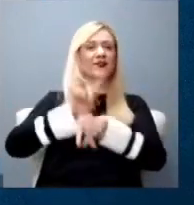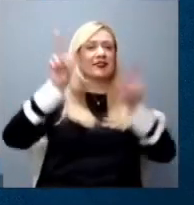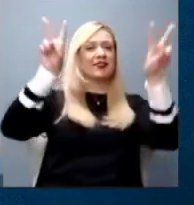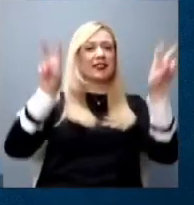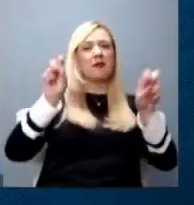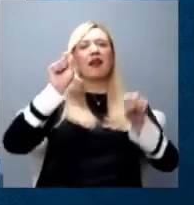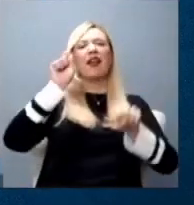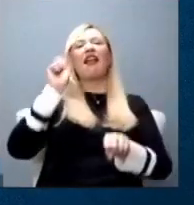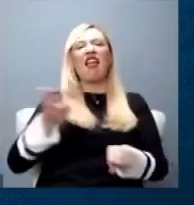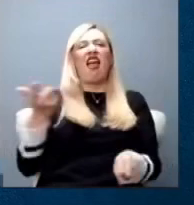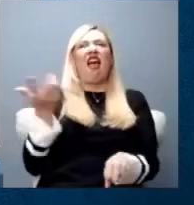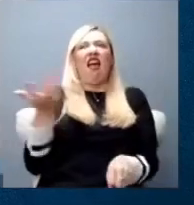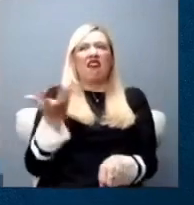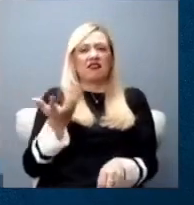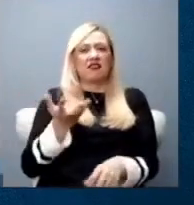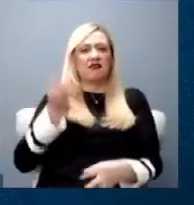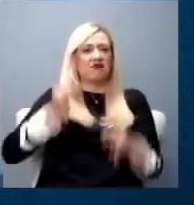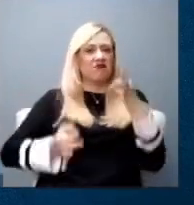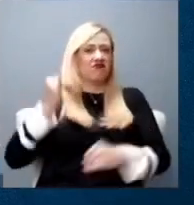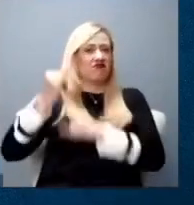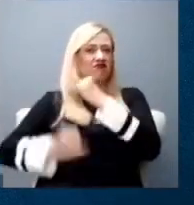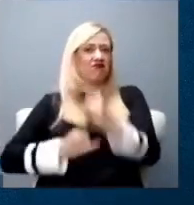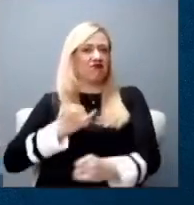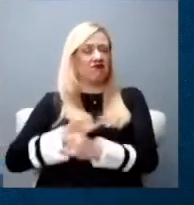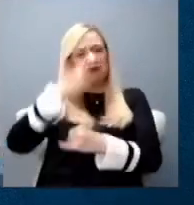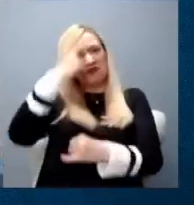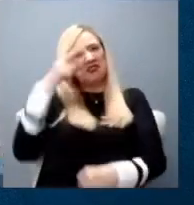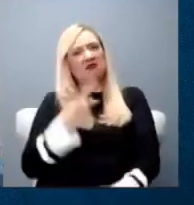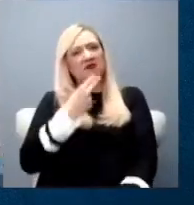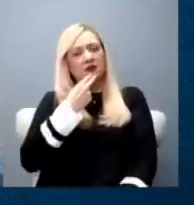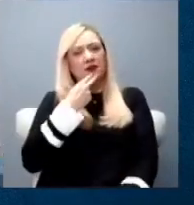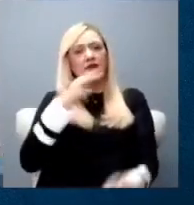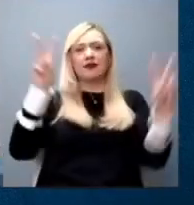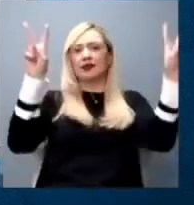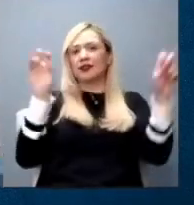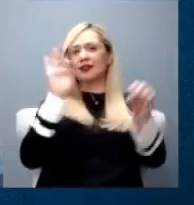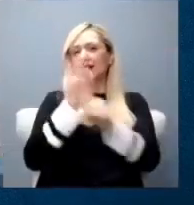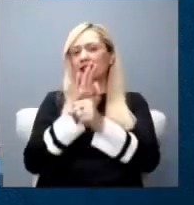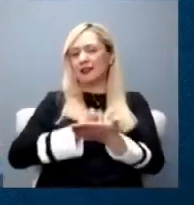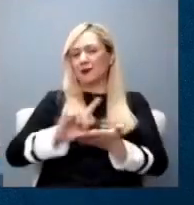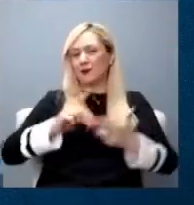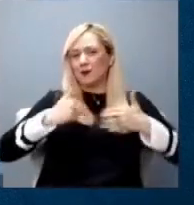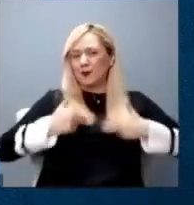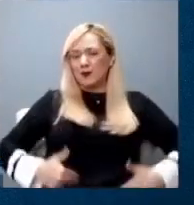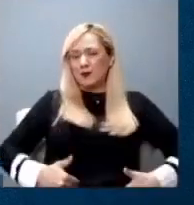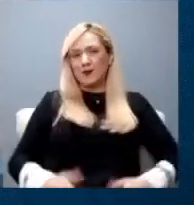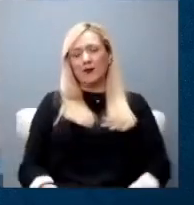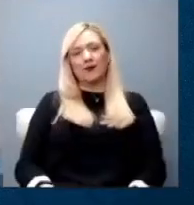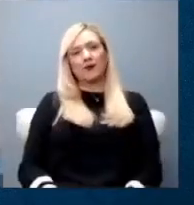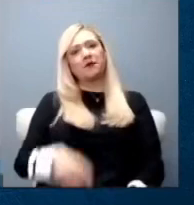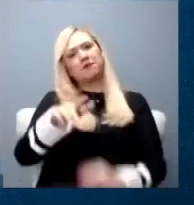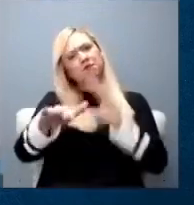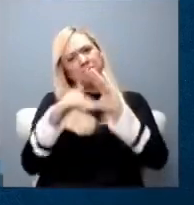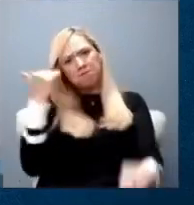papel relevantísimo que tienen los tribunales internacionales en materia de protección de derechos humanos. No olviden mandarme sus